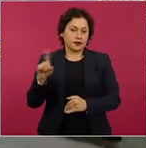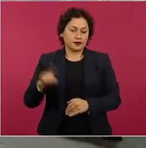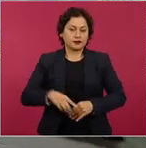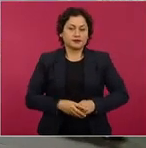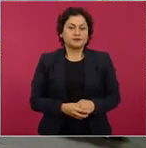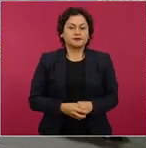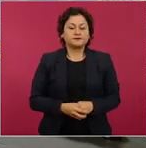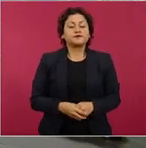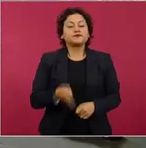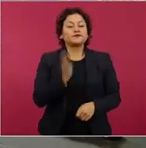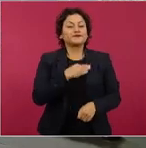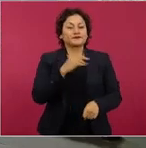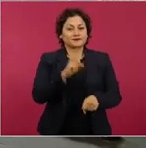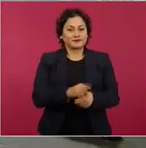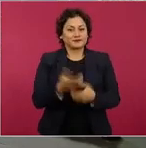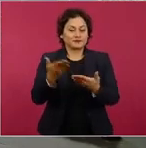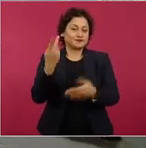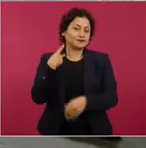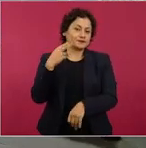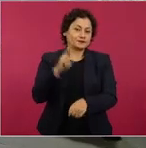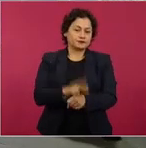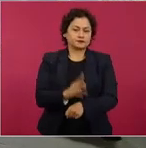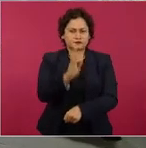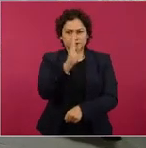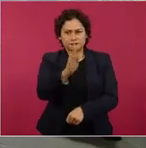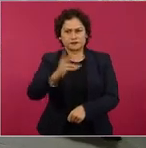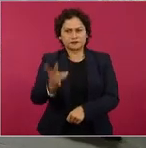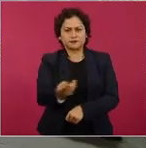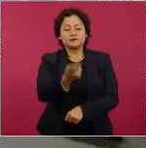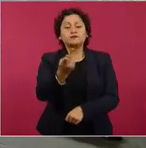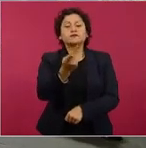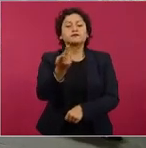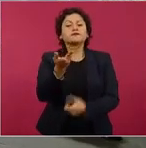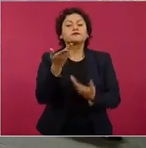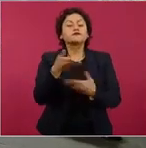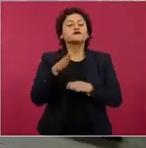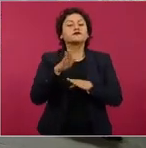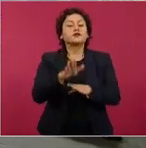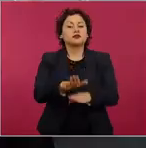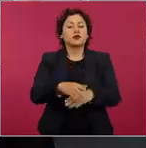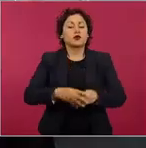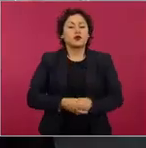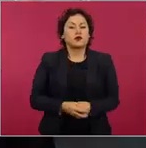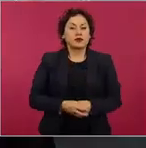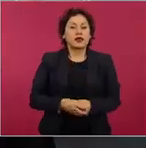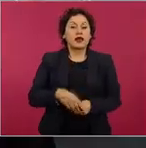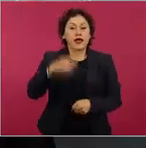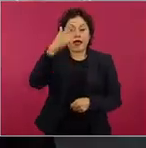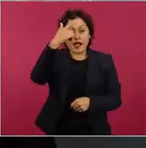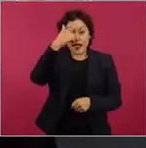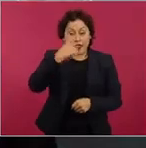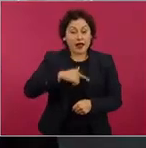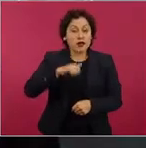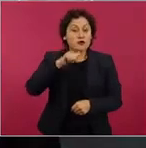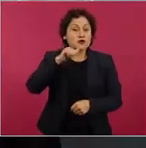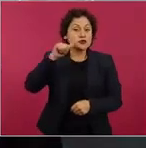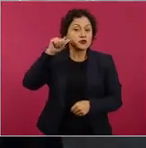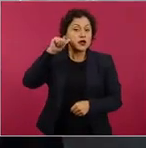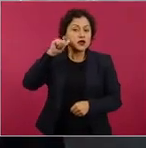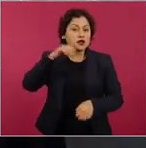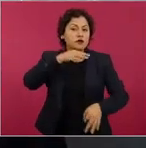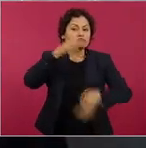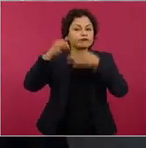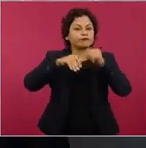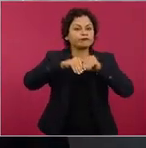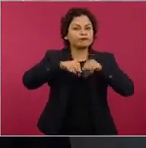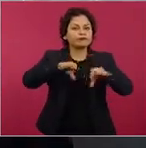Bueno, buen día, presidente, procurador. Presidente, sobre los hechos dados a conocer anoche en redes sociales y diferentes medios de comunicación, en